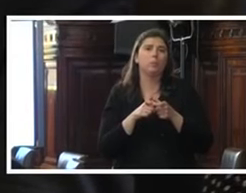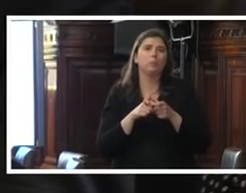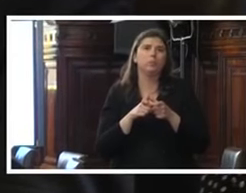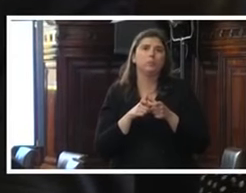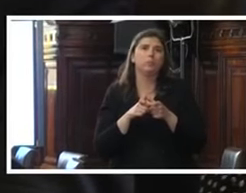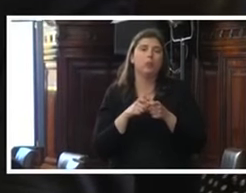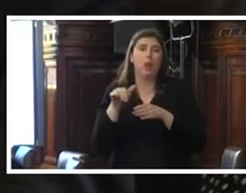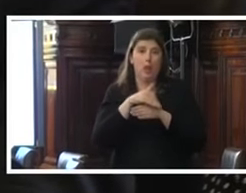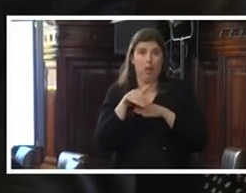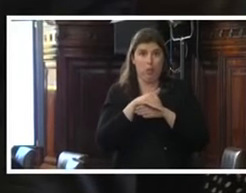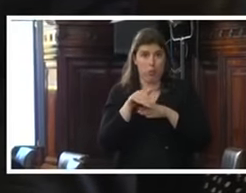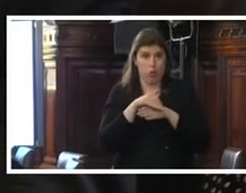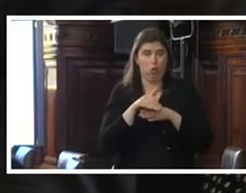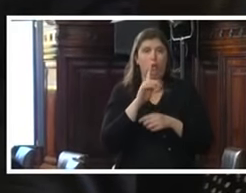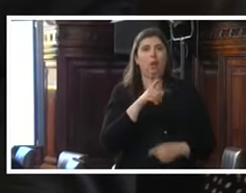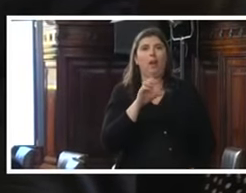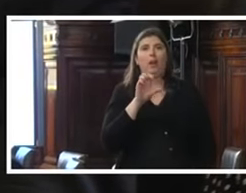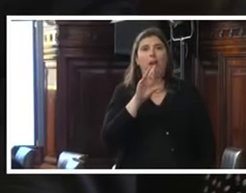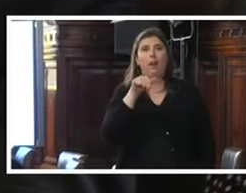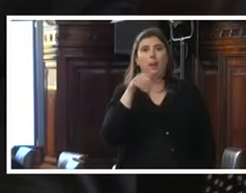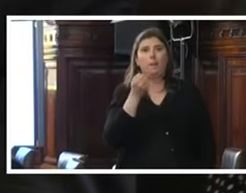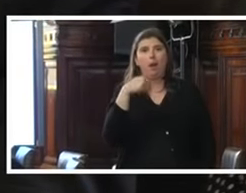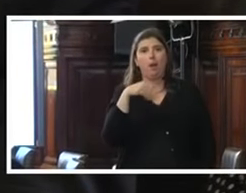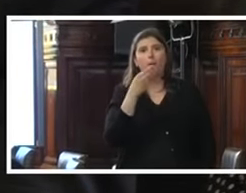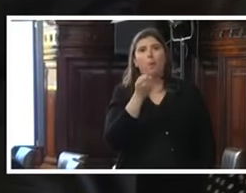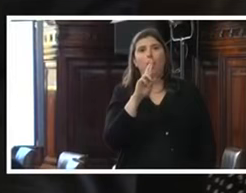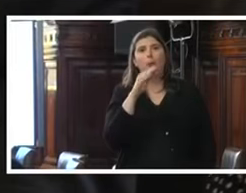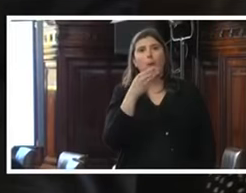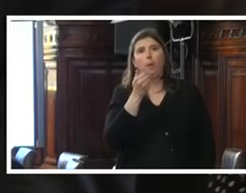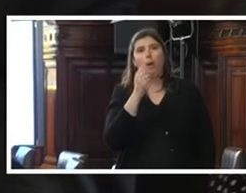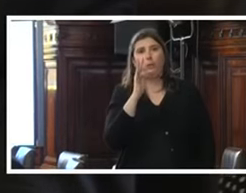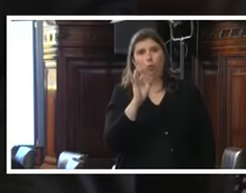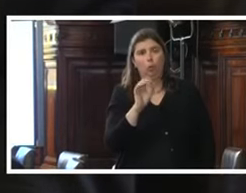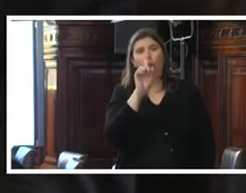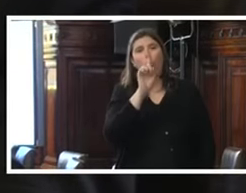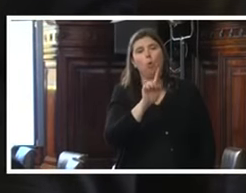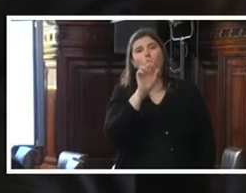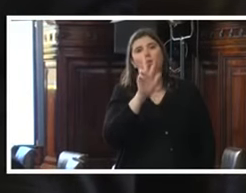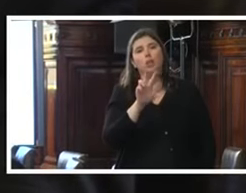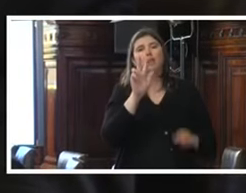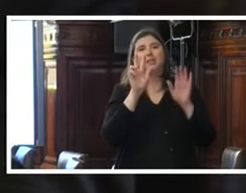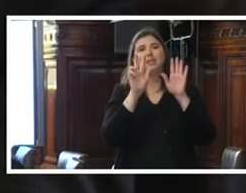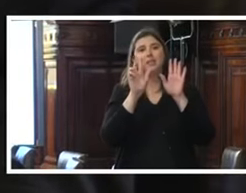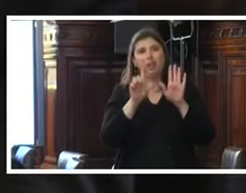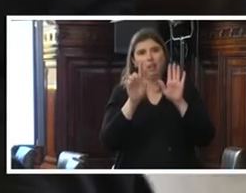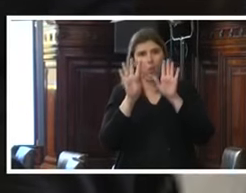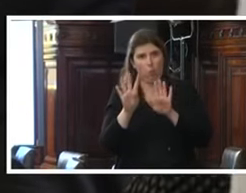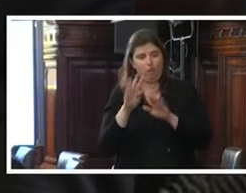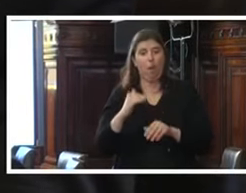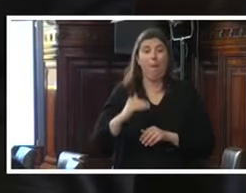germán barbato 1 379 piso 2